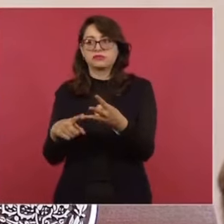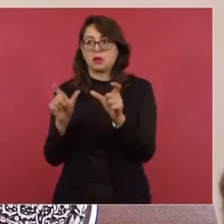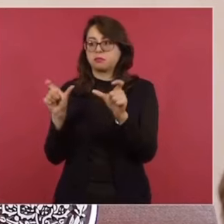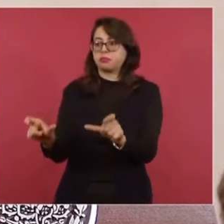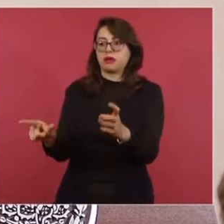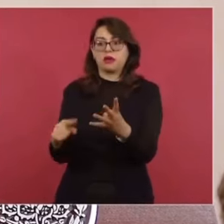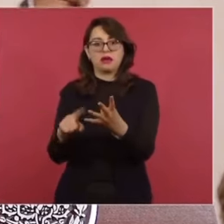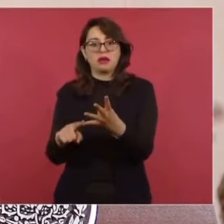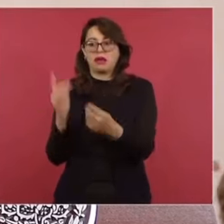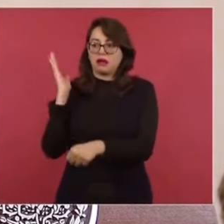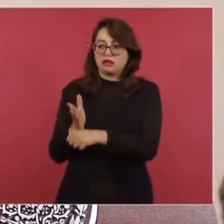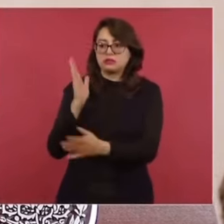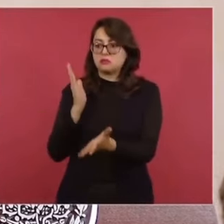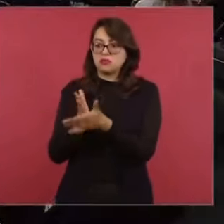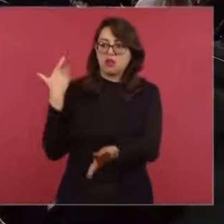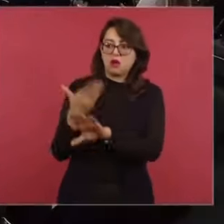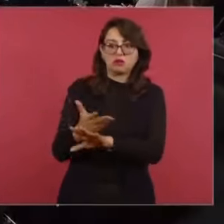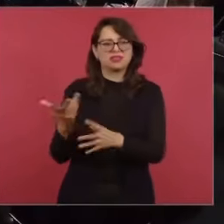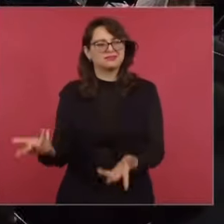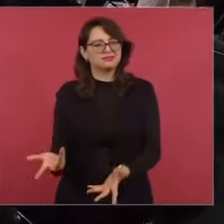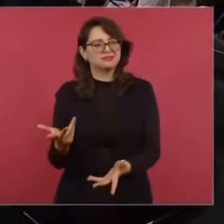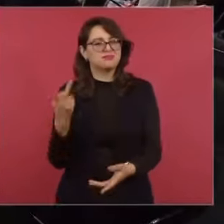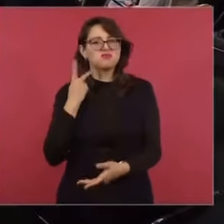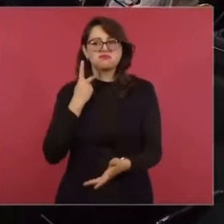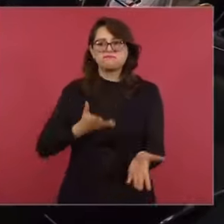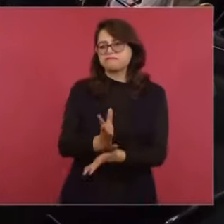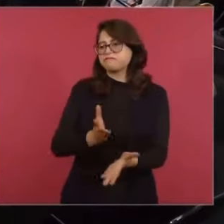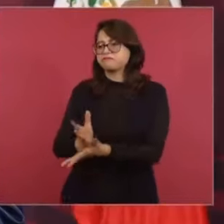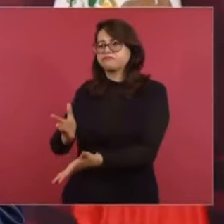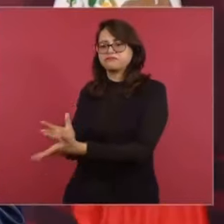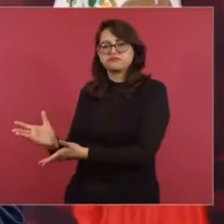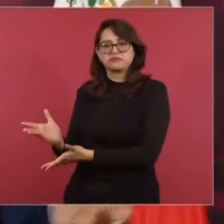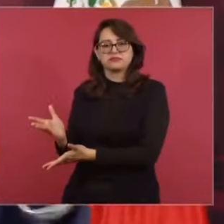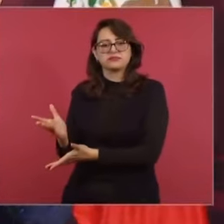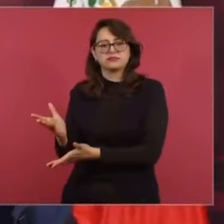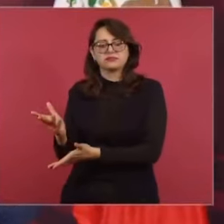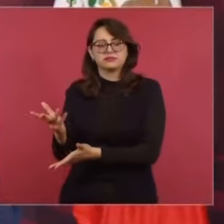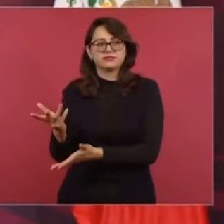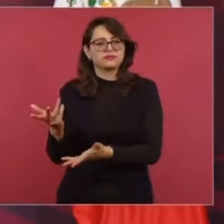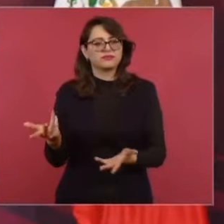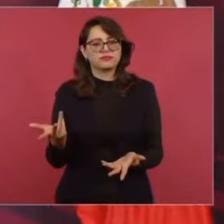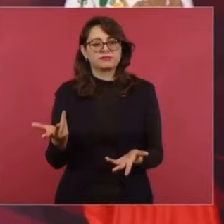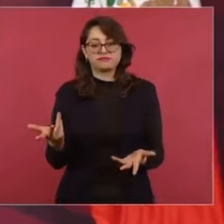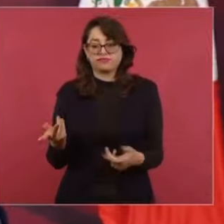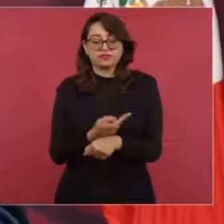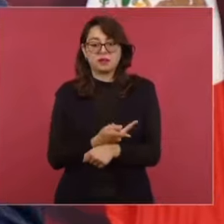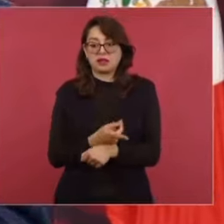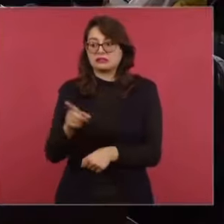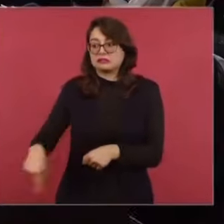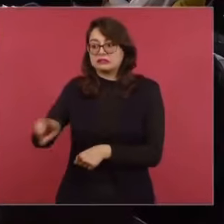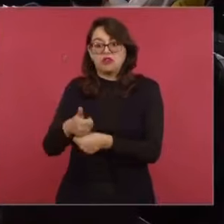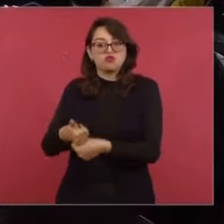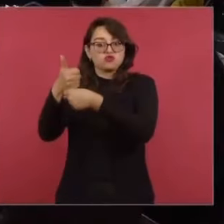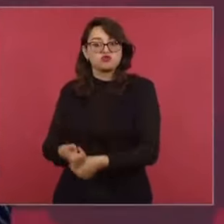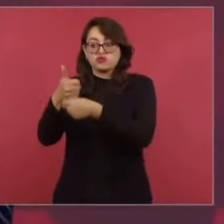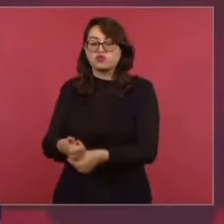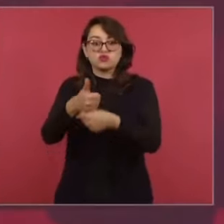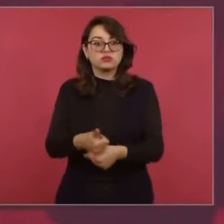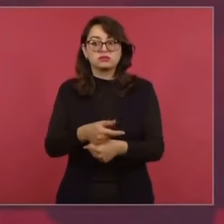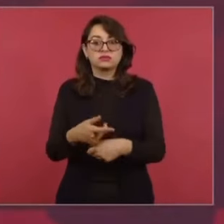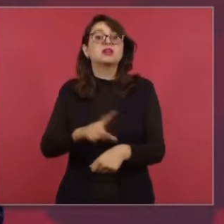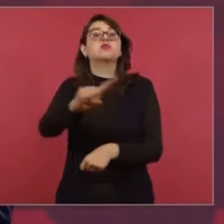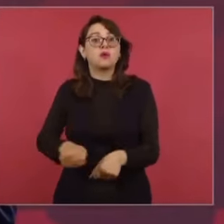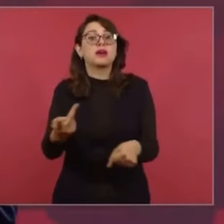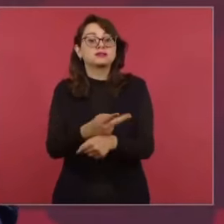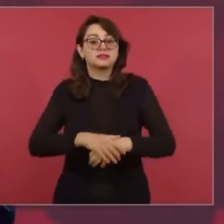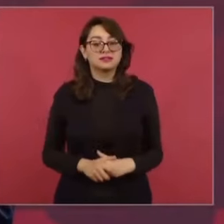bloqueo, de sanciones a países por cuestiones políticas, ideológicas, se ven obligados muchos seres humanos de estos